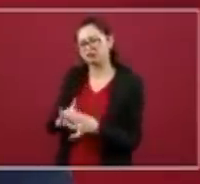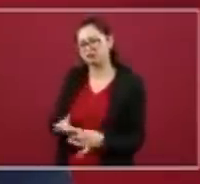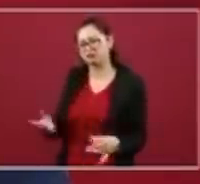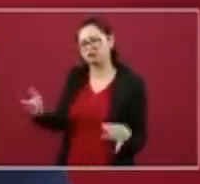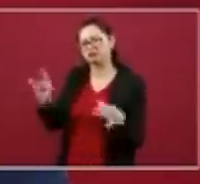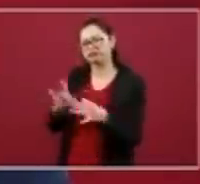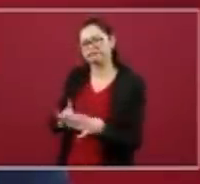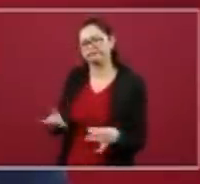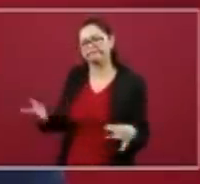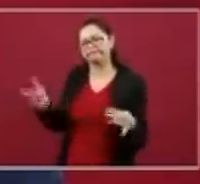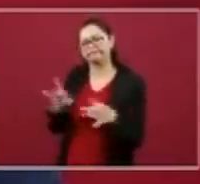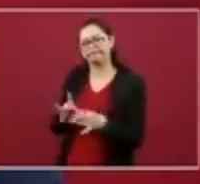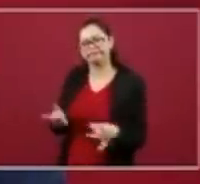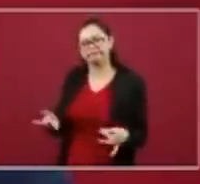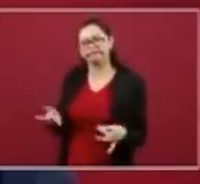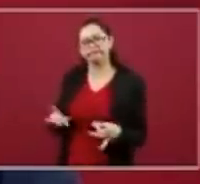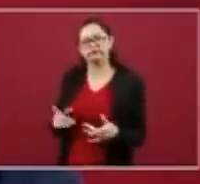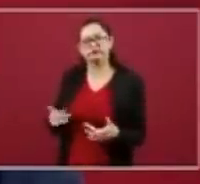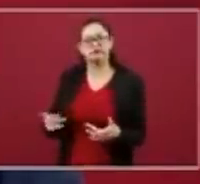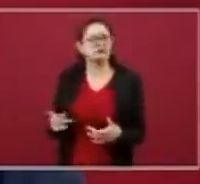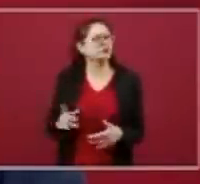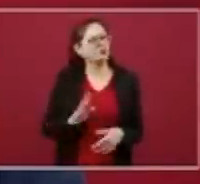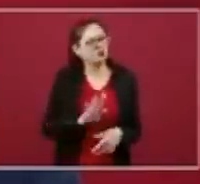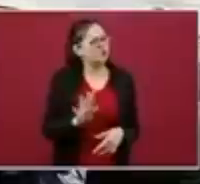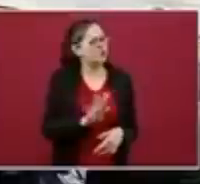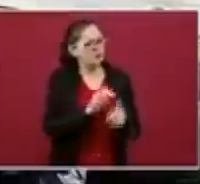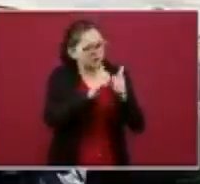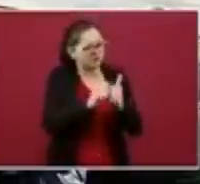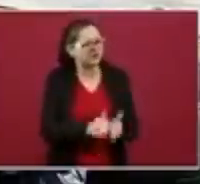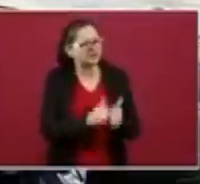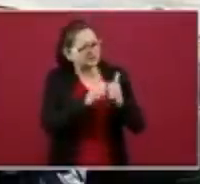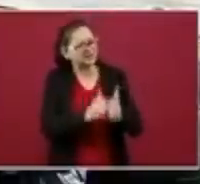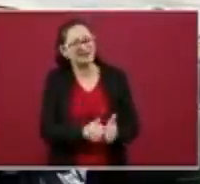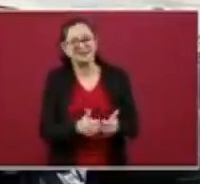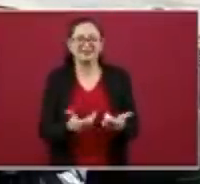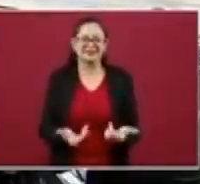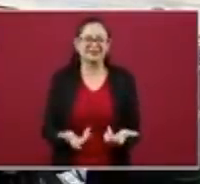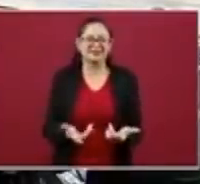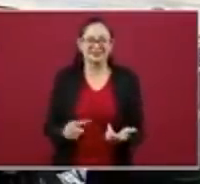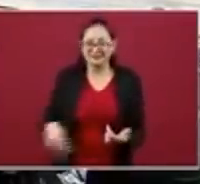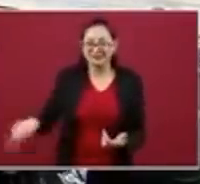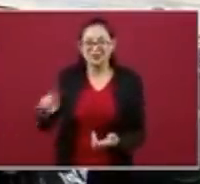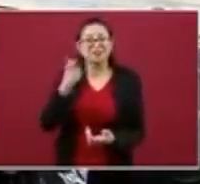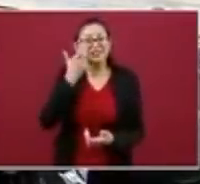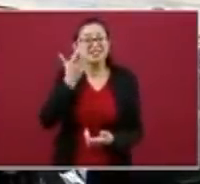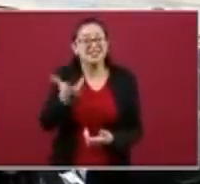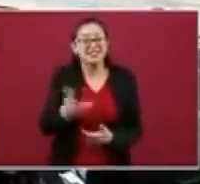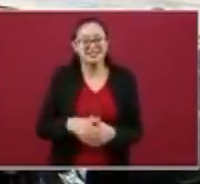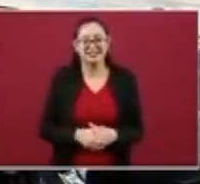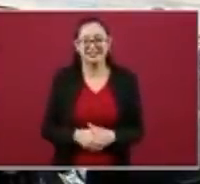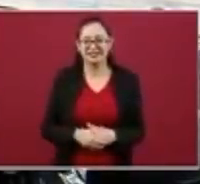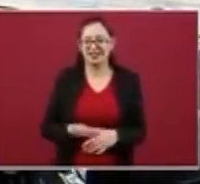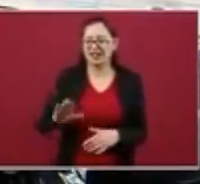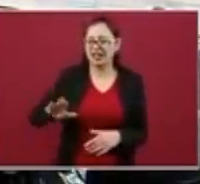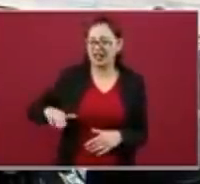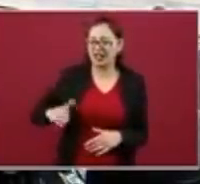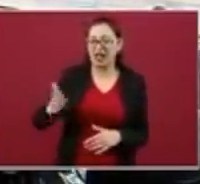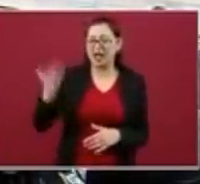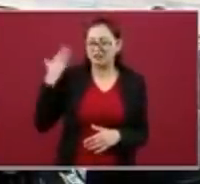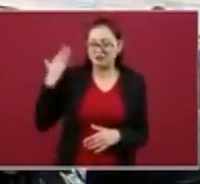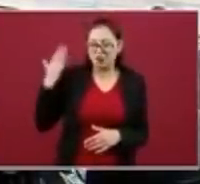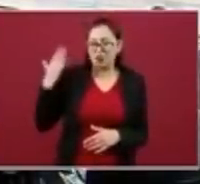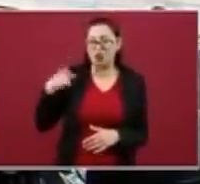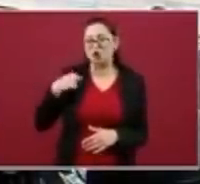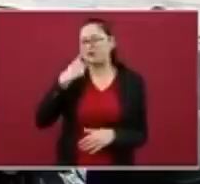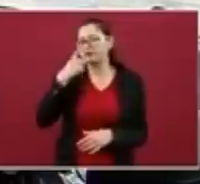ellos pidiendo que se mantuviera. Hace poco aquí les dijimos, vamos a intervenir